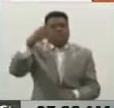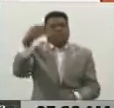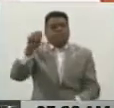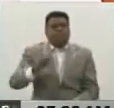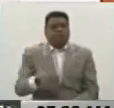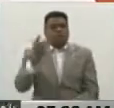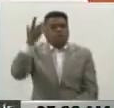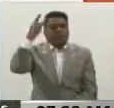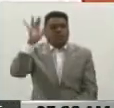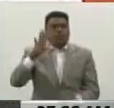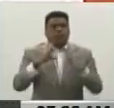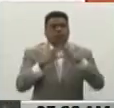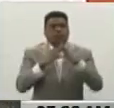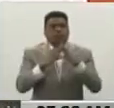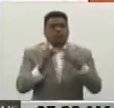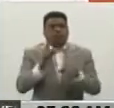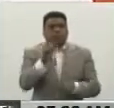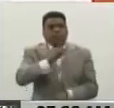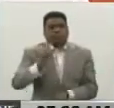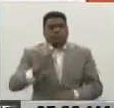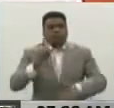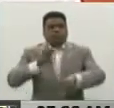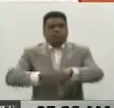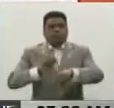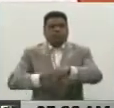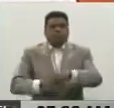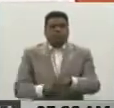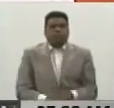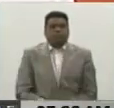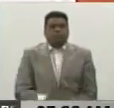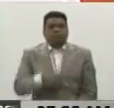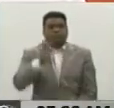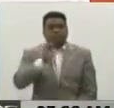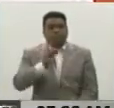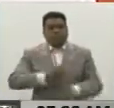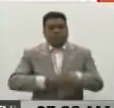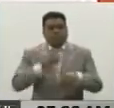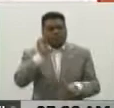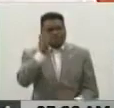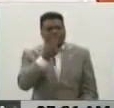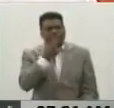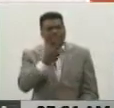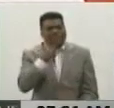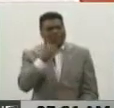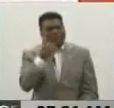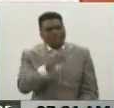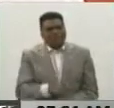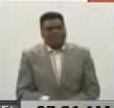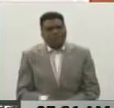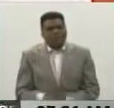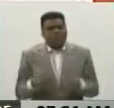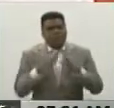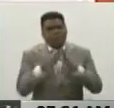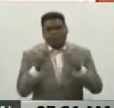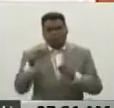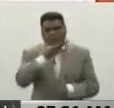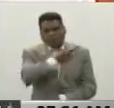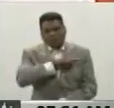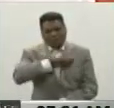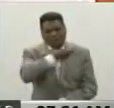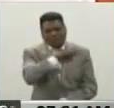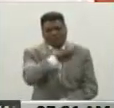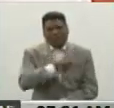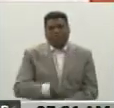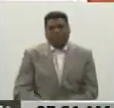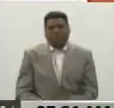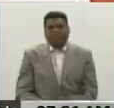creemos todos que es un momento además pertinente, precioso para la creación de esta misión. Como toda misión, tiene